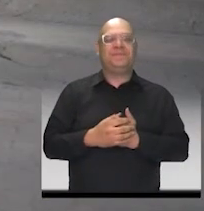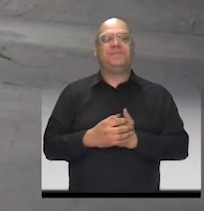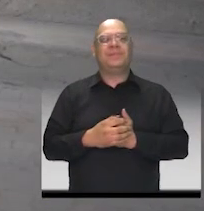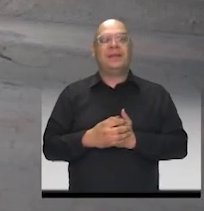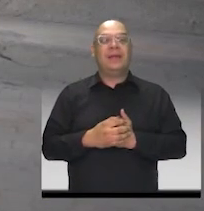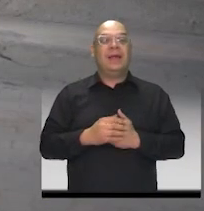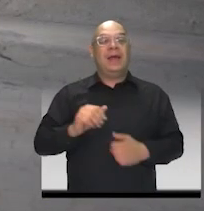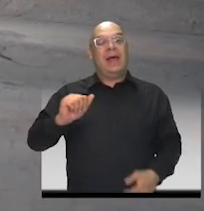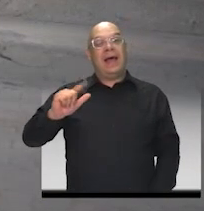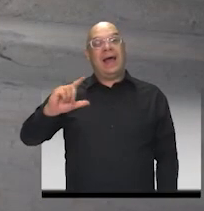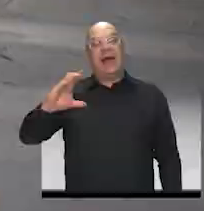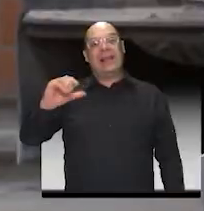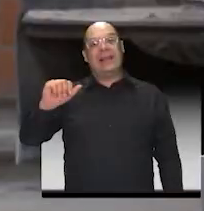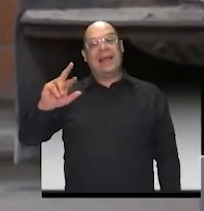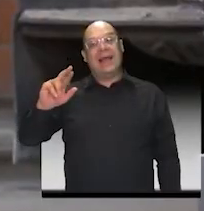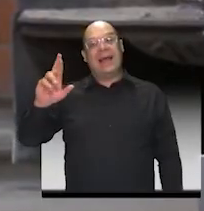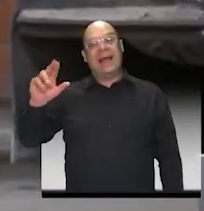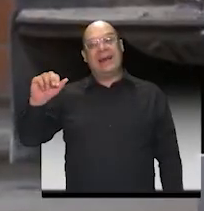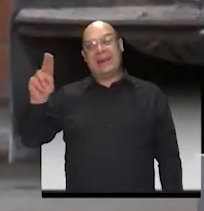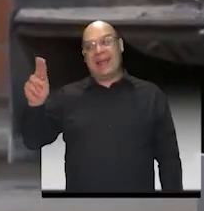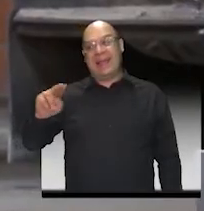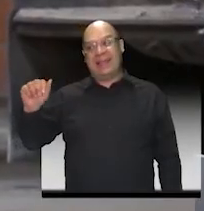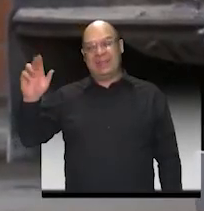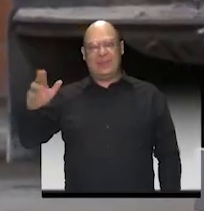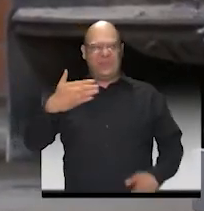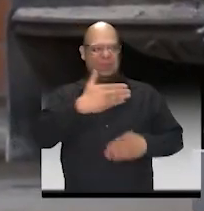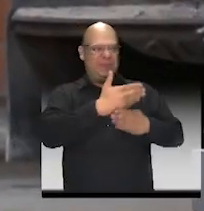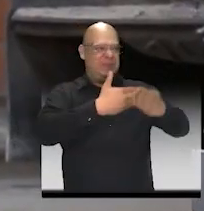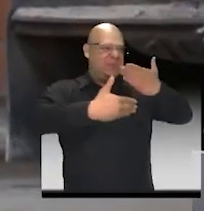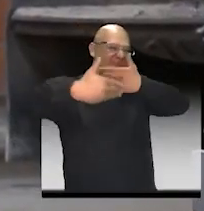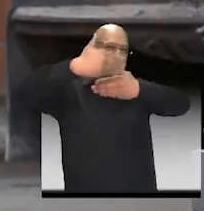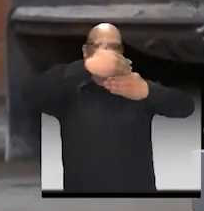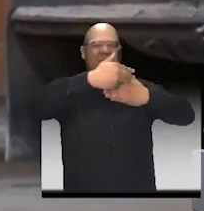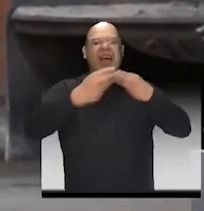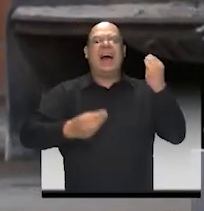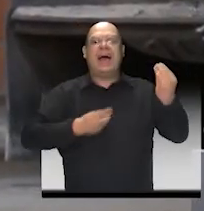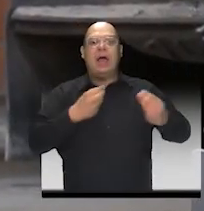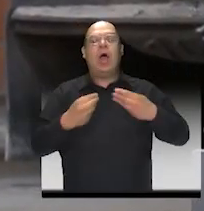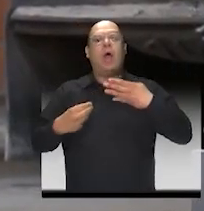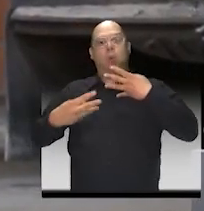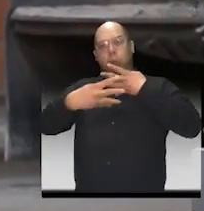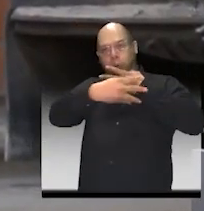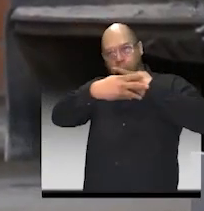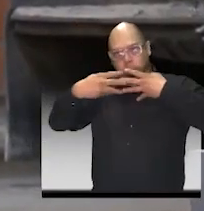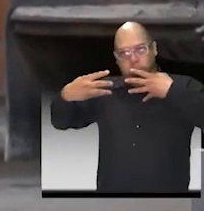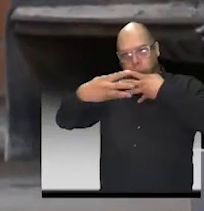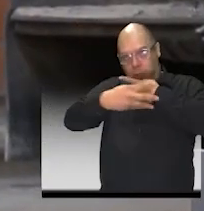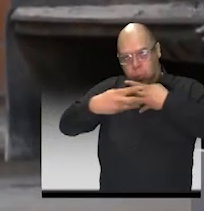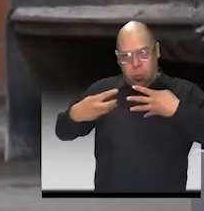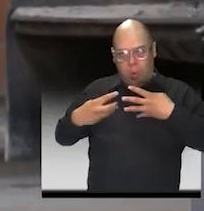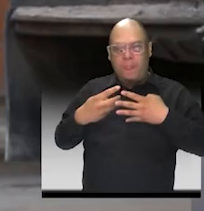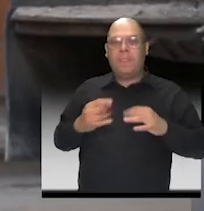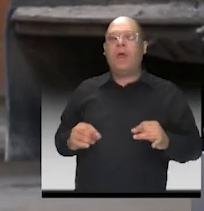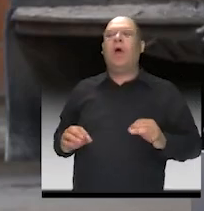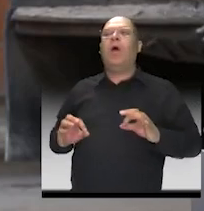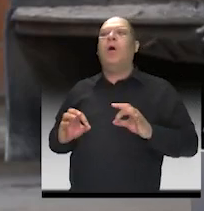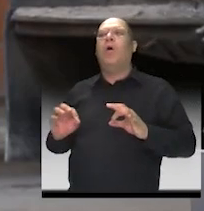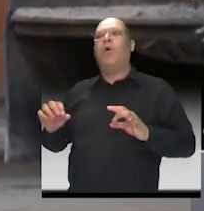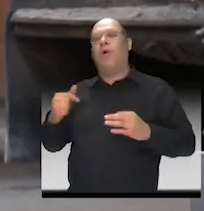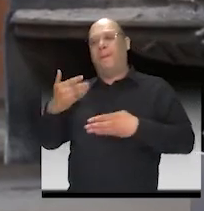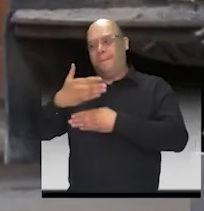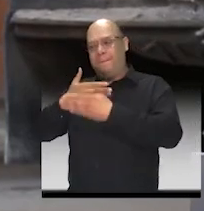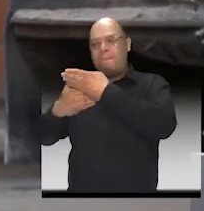ladrillera Alcarraza se dedica a producir ladrillos rayados y ladrillos